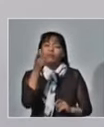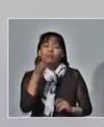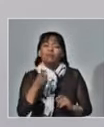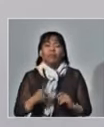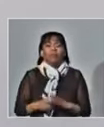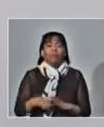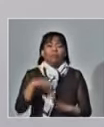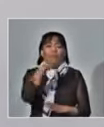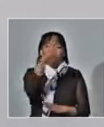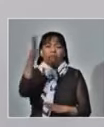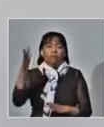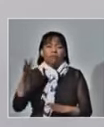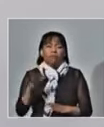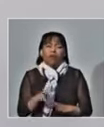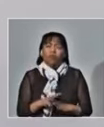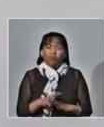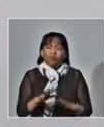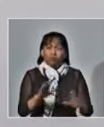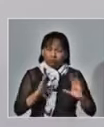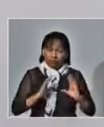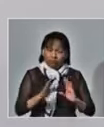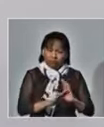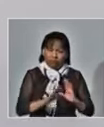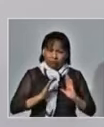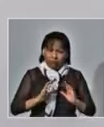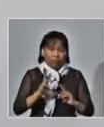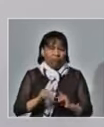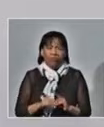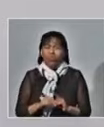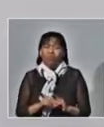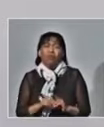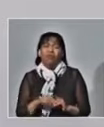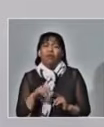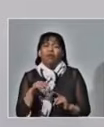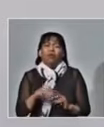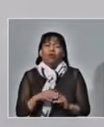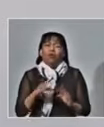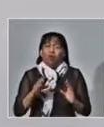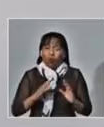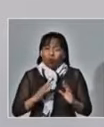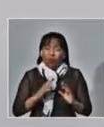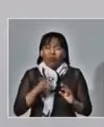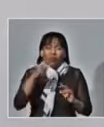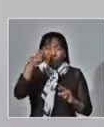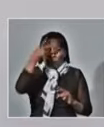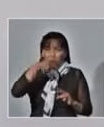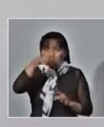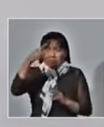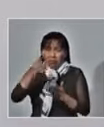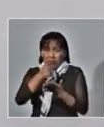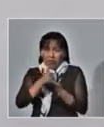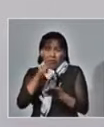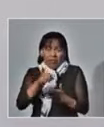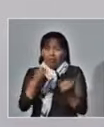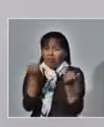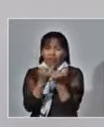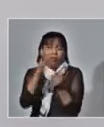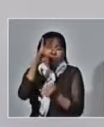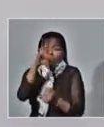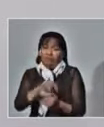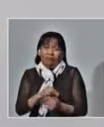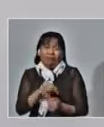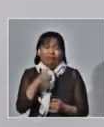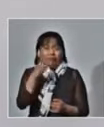una prioridad. No solo la calidad del aire, no queremos ser como la Ciudad de México, y también el cuidado del agua, será prioridad